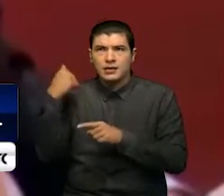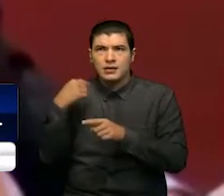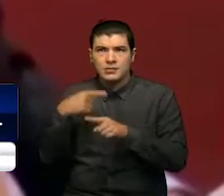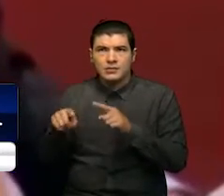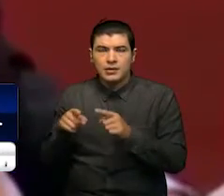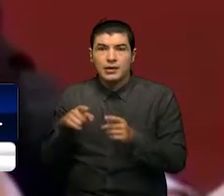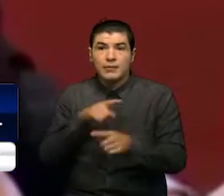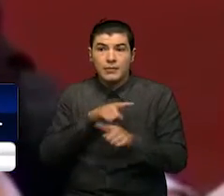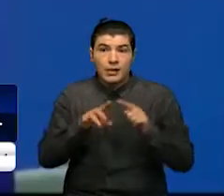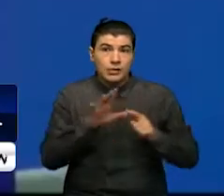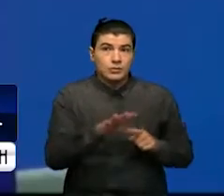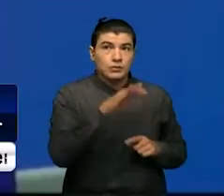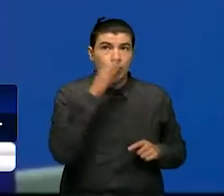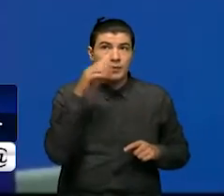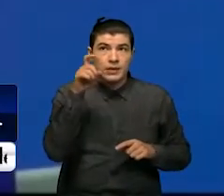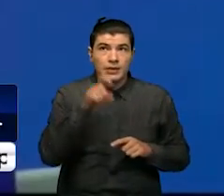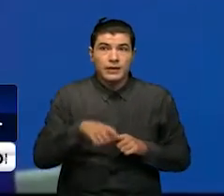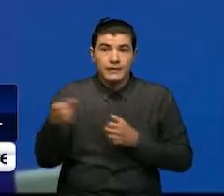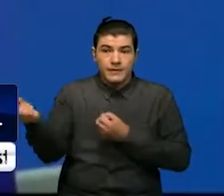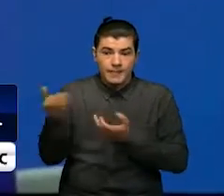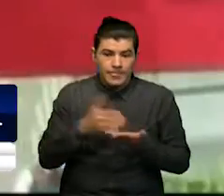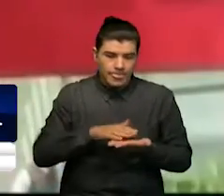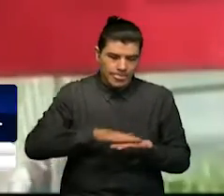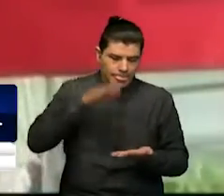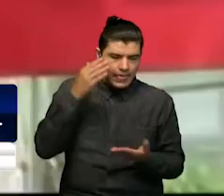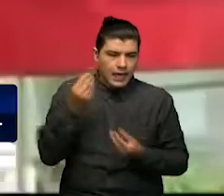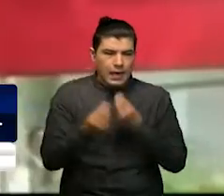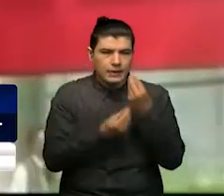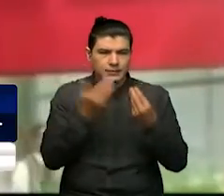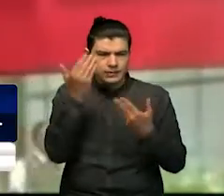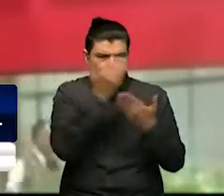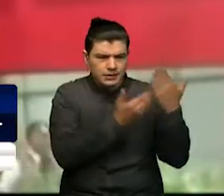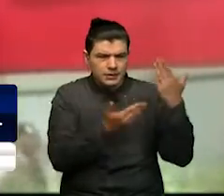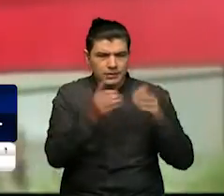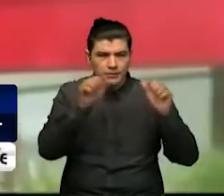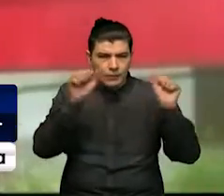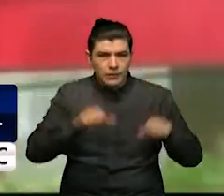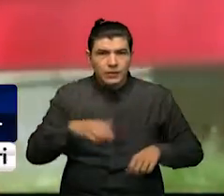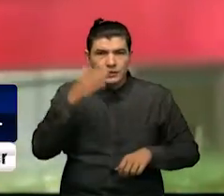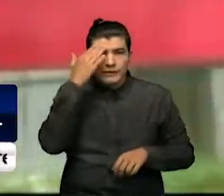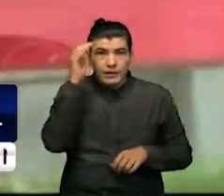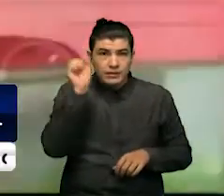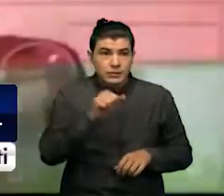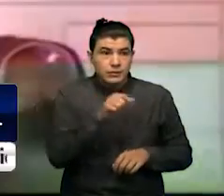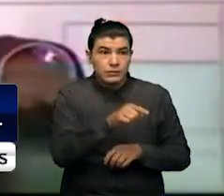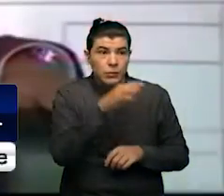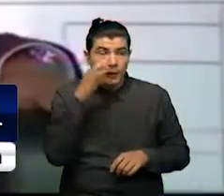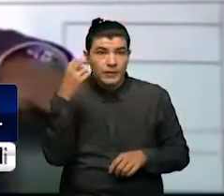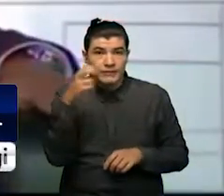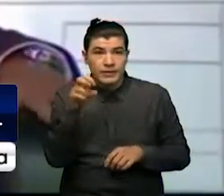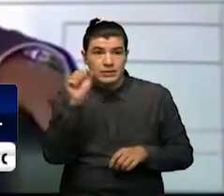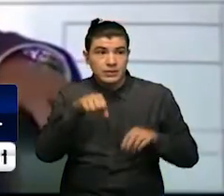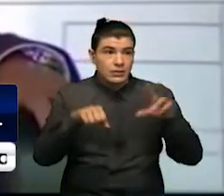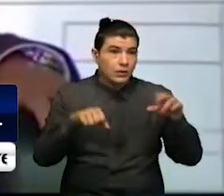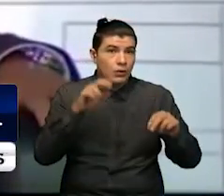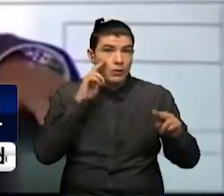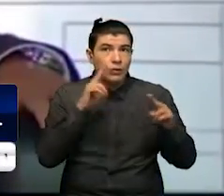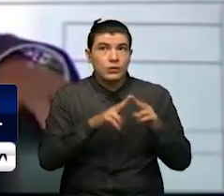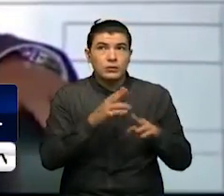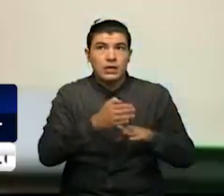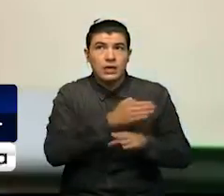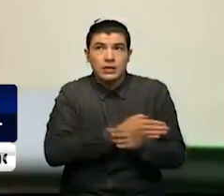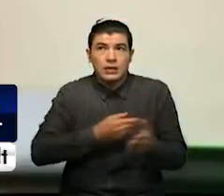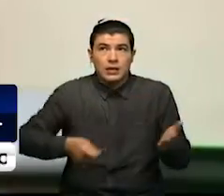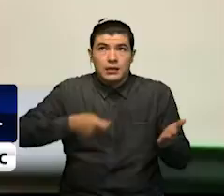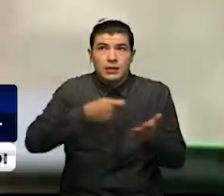villamizar deberá recibir los expedientes para realizar un estudio cuidadoso para determinar si el fiscal general tenía o no conocimiento de los sobornos